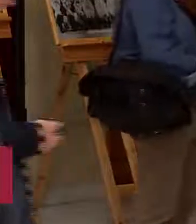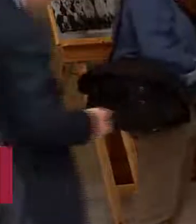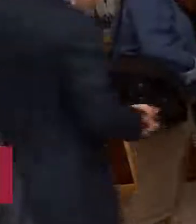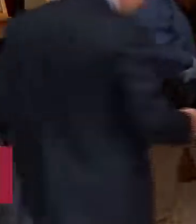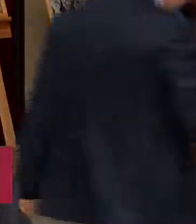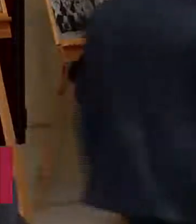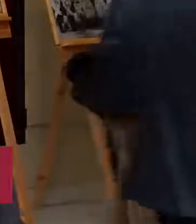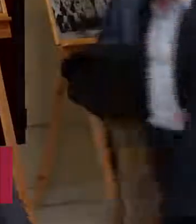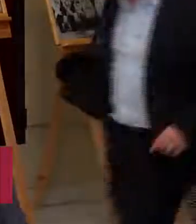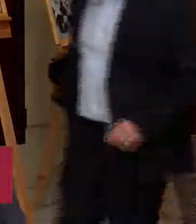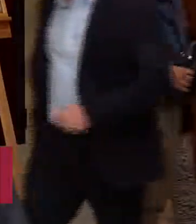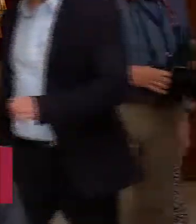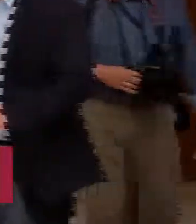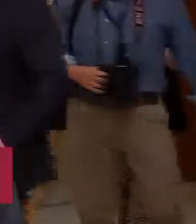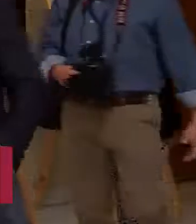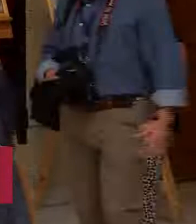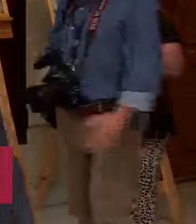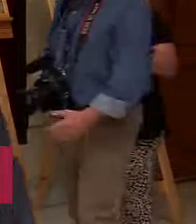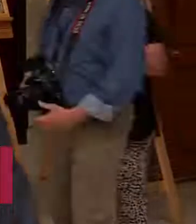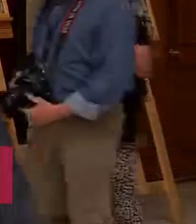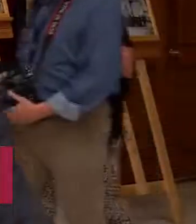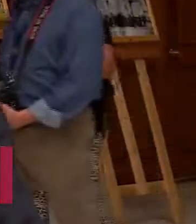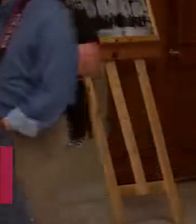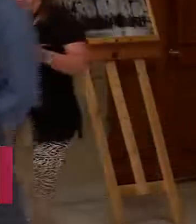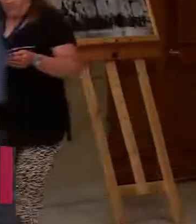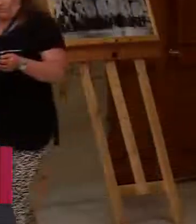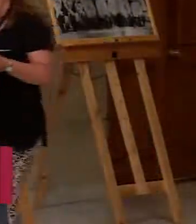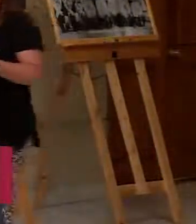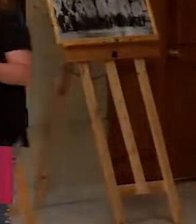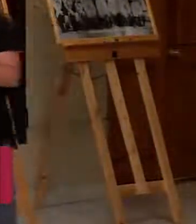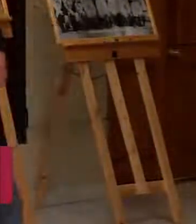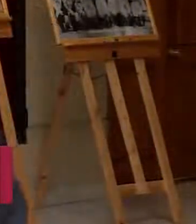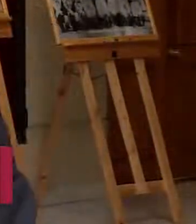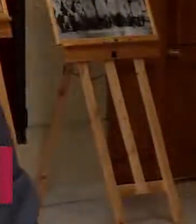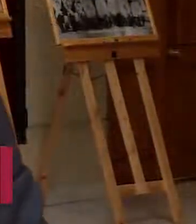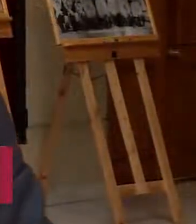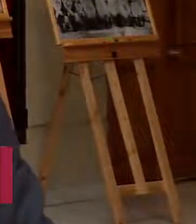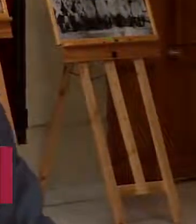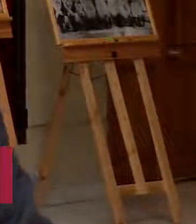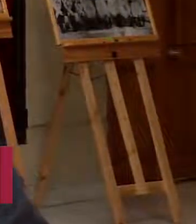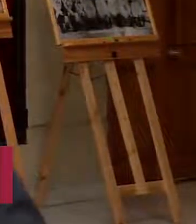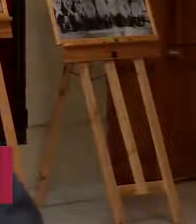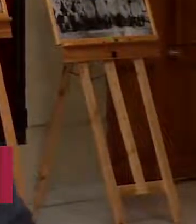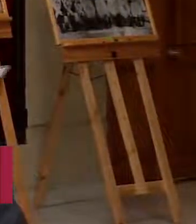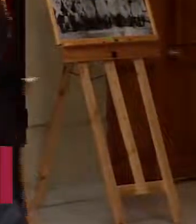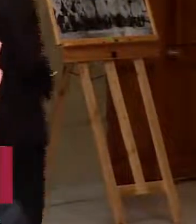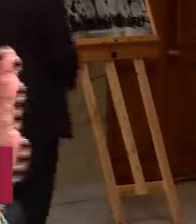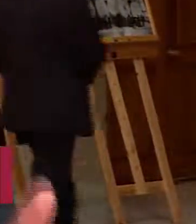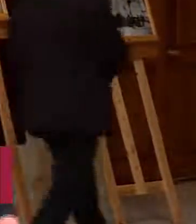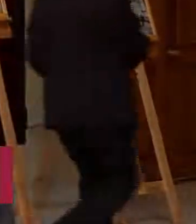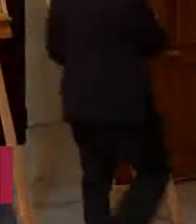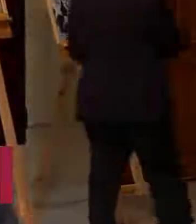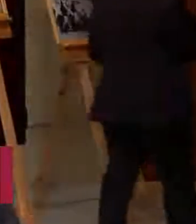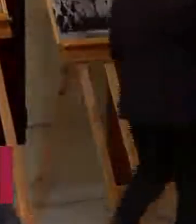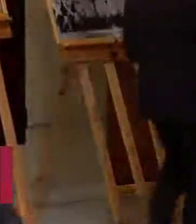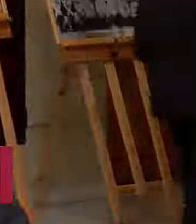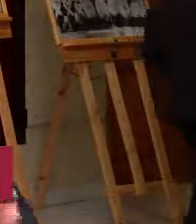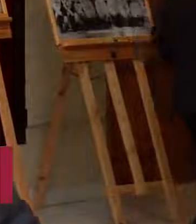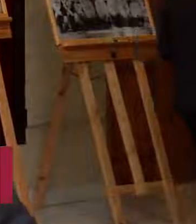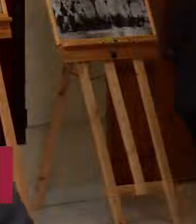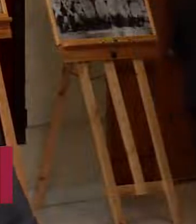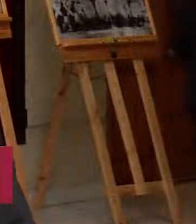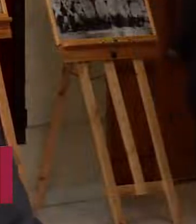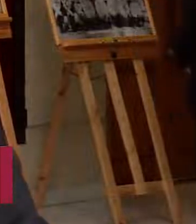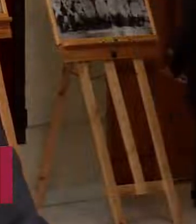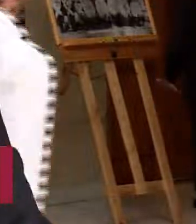que hubo acá, producto de que el FOGAPE se iba a ampliar entre 100.000 y 350.000 UF para que pudieran postular esas empresas